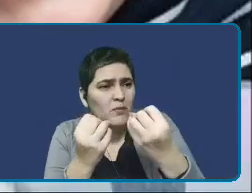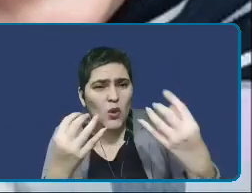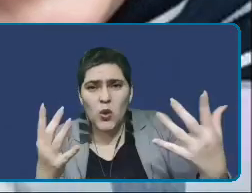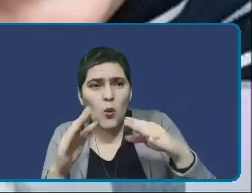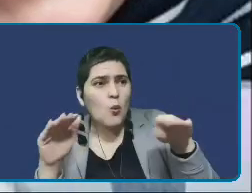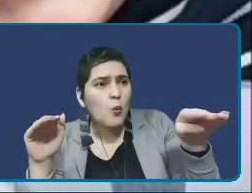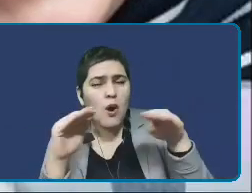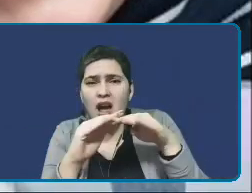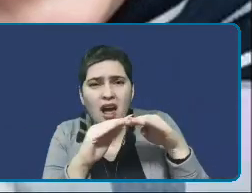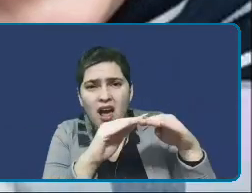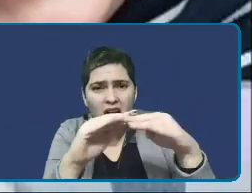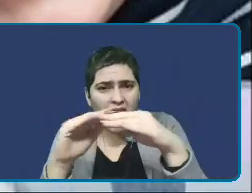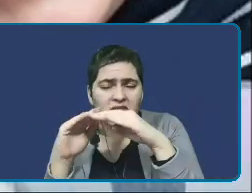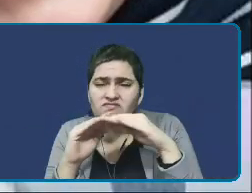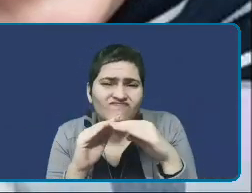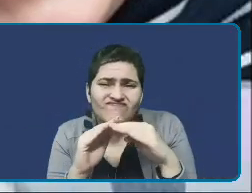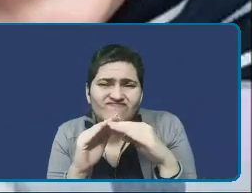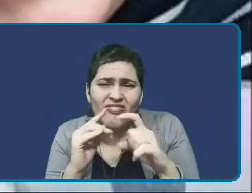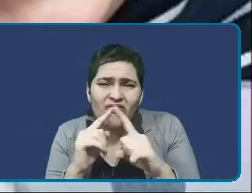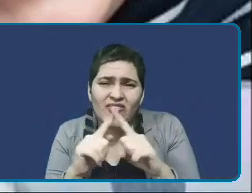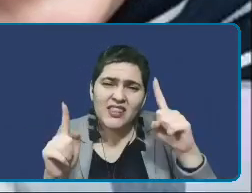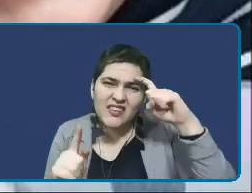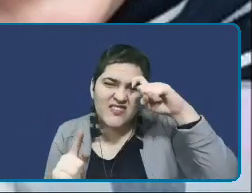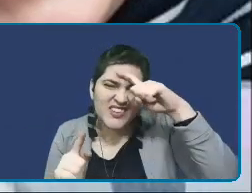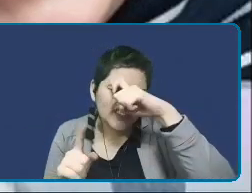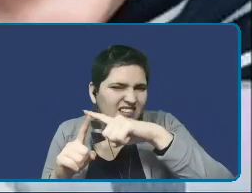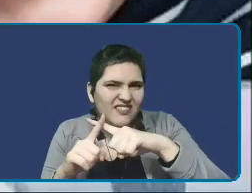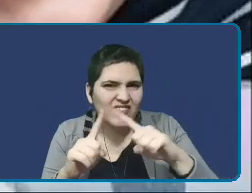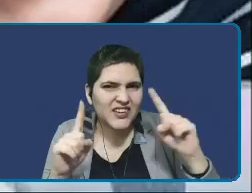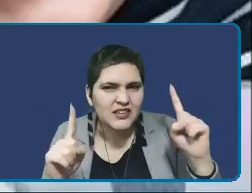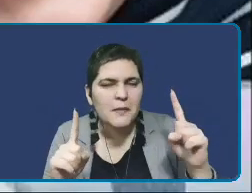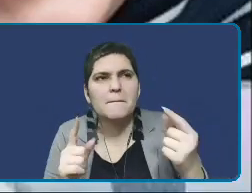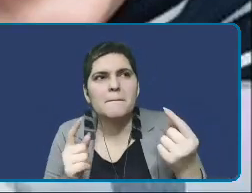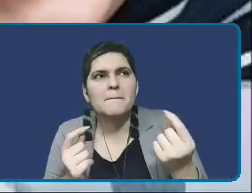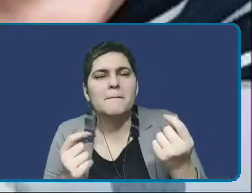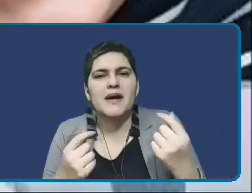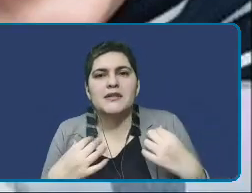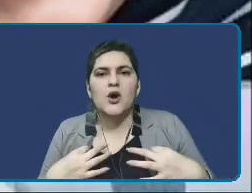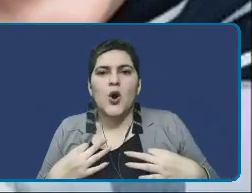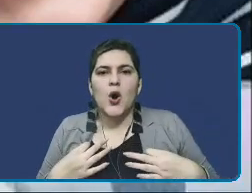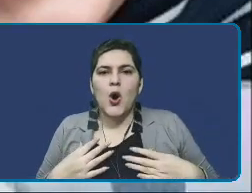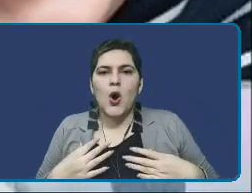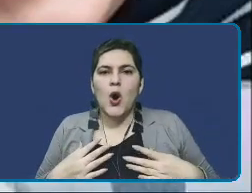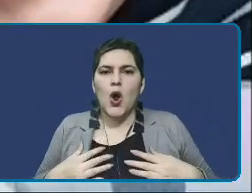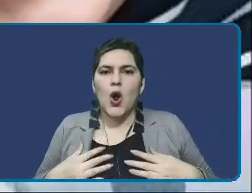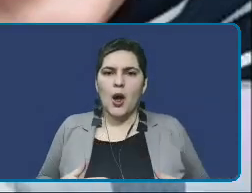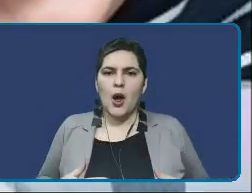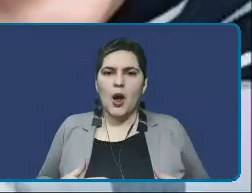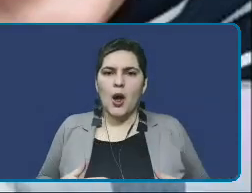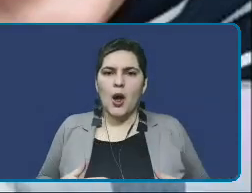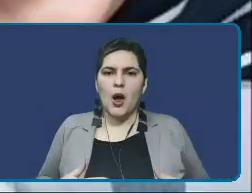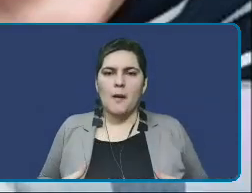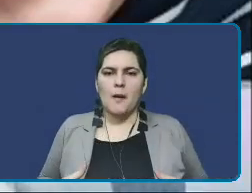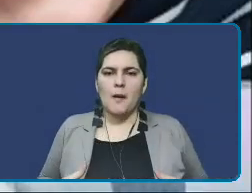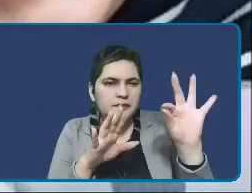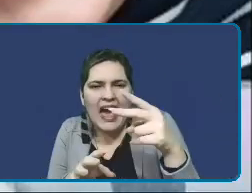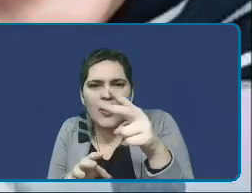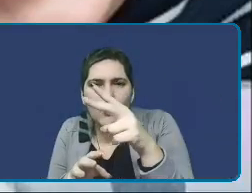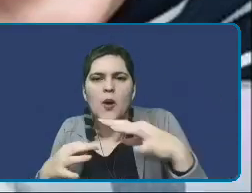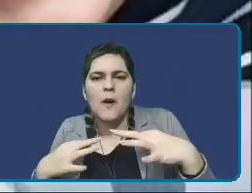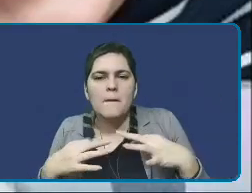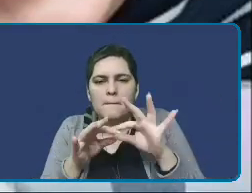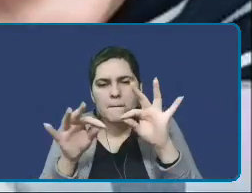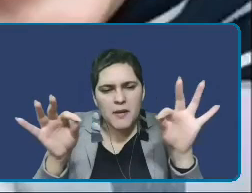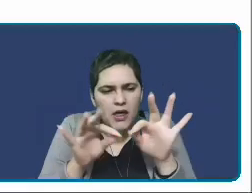Por eso esto es como un traje de sastre. Hay que hacerlo a la medida porque cada niño es